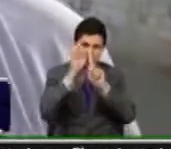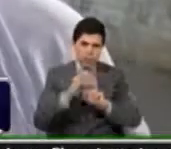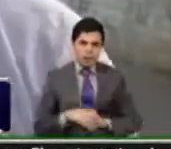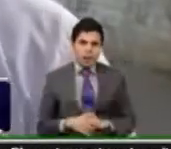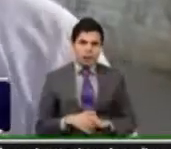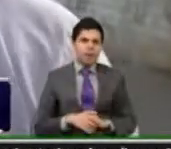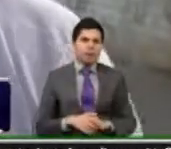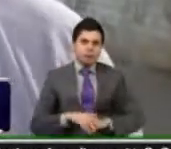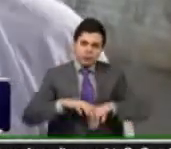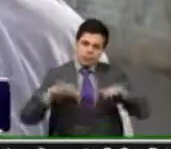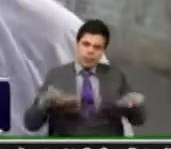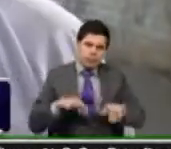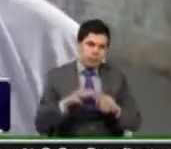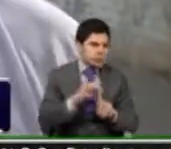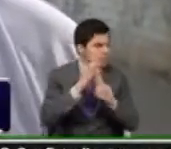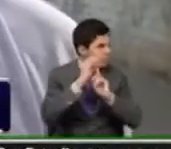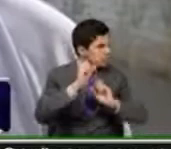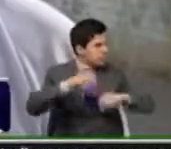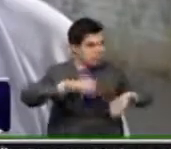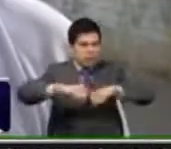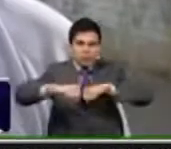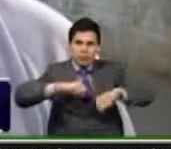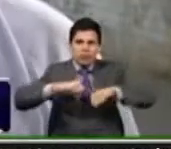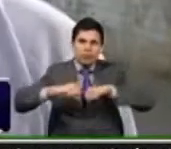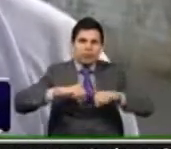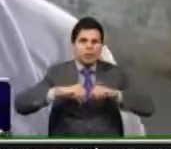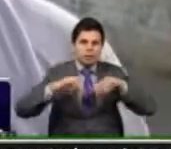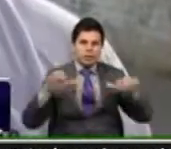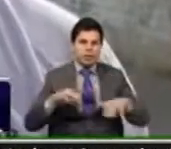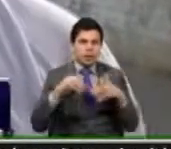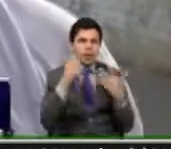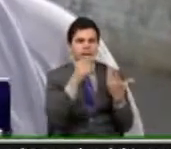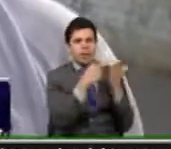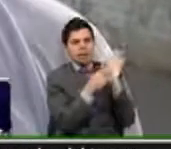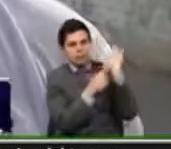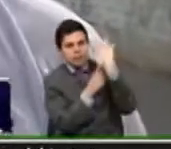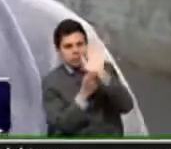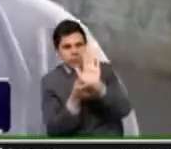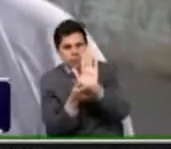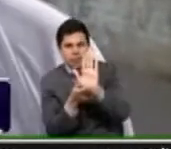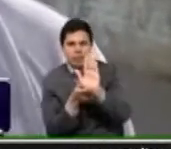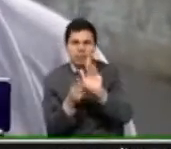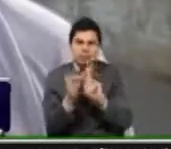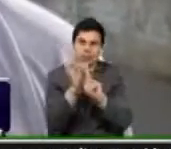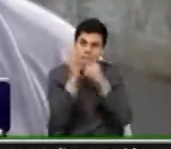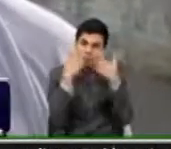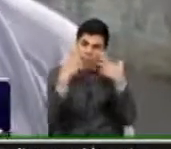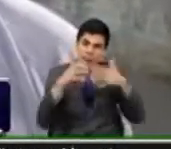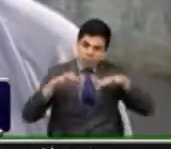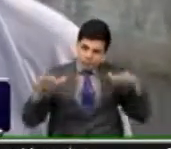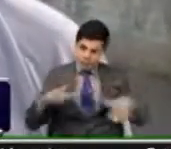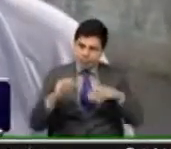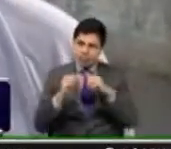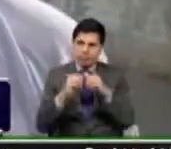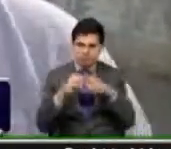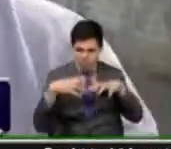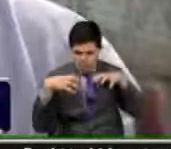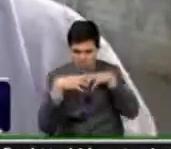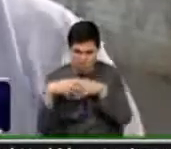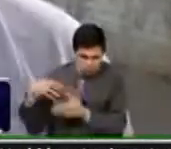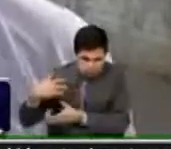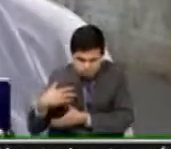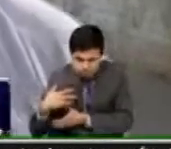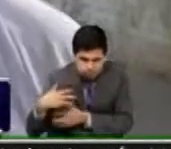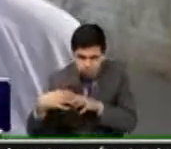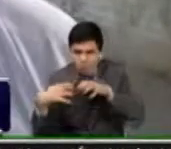ejemplo, creo que puede haber un buen resultado de fútbol playa, puede haber un buen resultado de rugby. Creemos